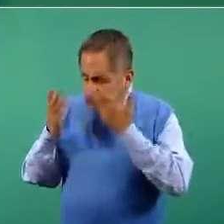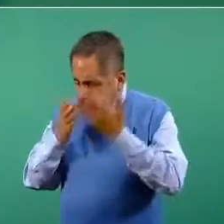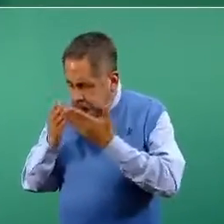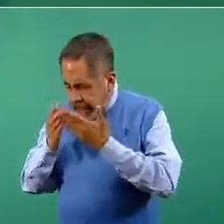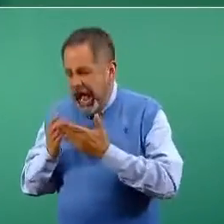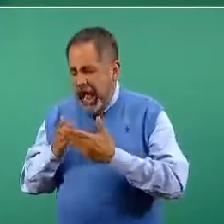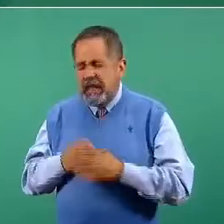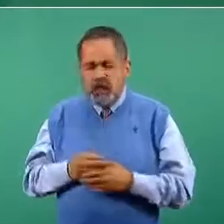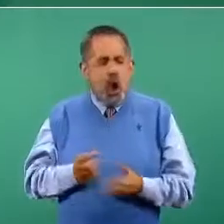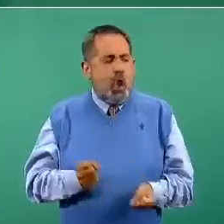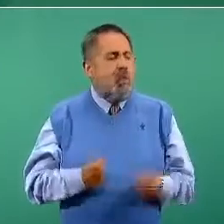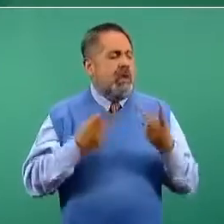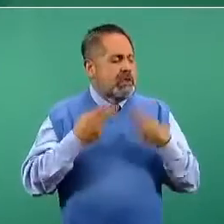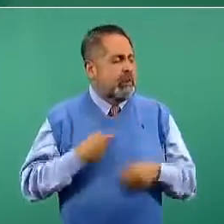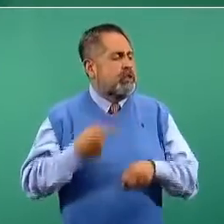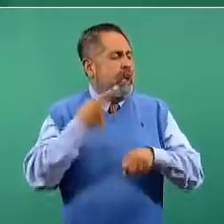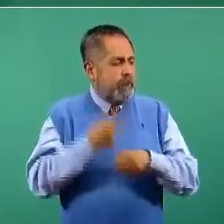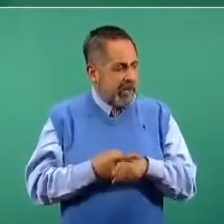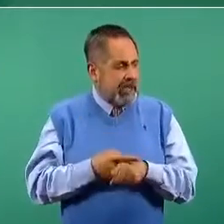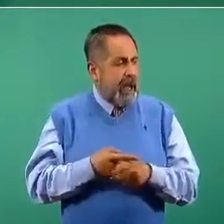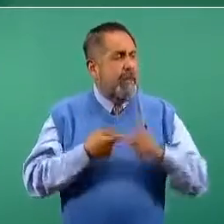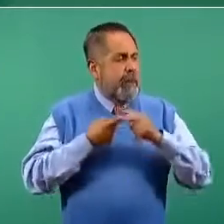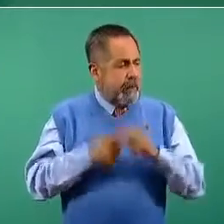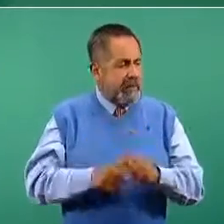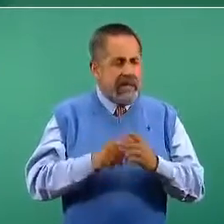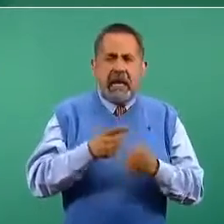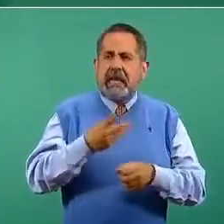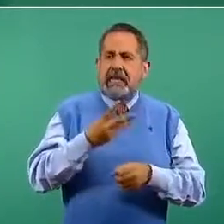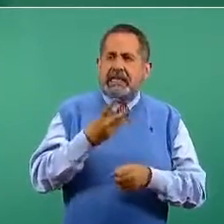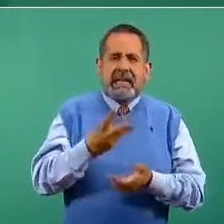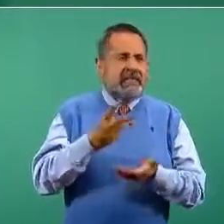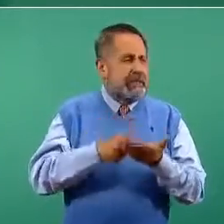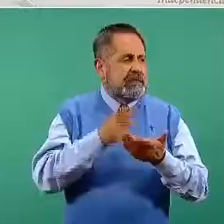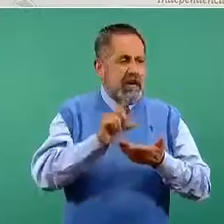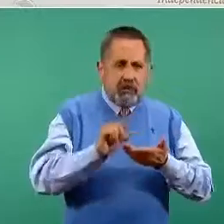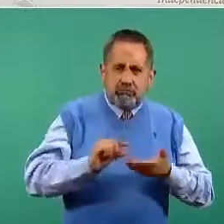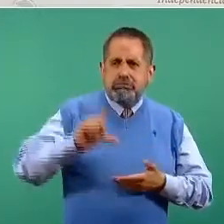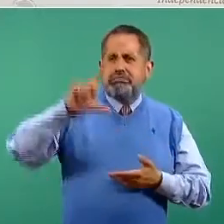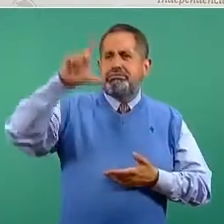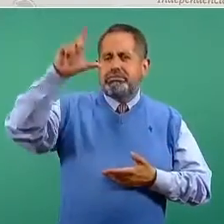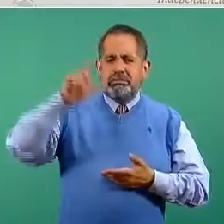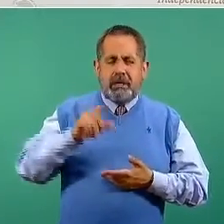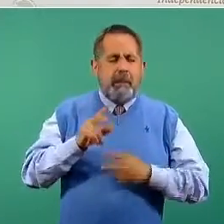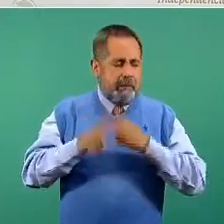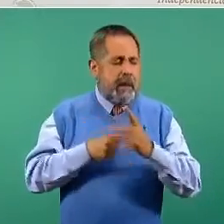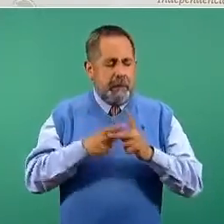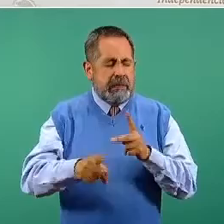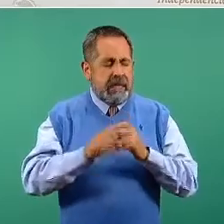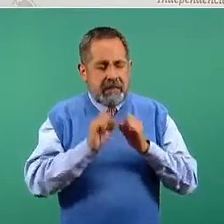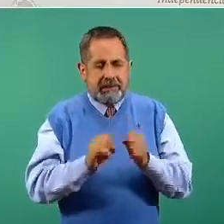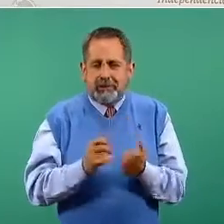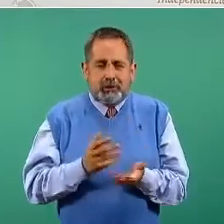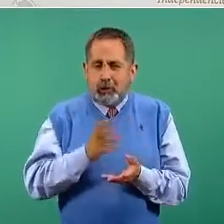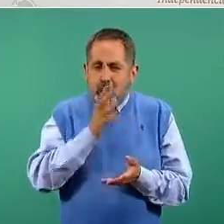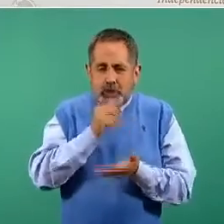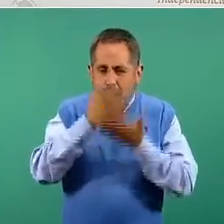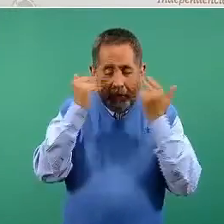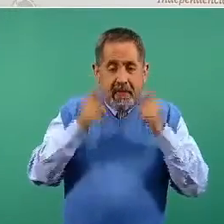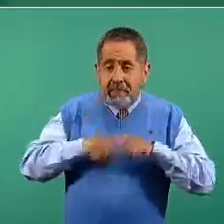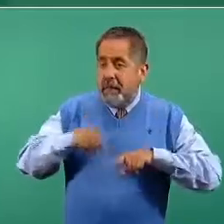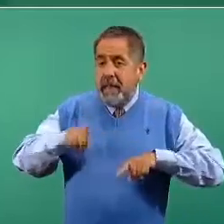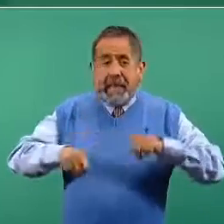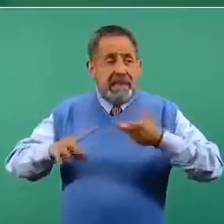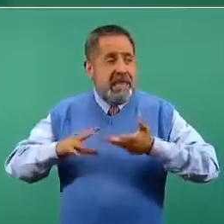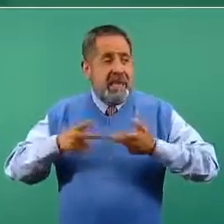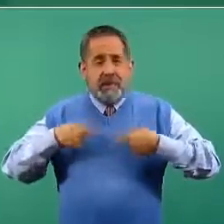se pueda decir cuándo empezaría una tercera ola, o cuarta ola, o quinta ola, o primera ola incluso, cuándo llegaría a su punto